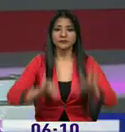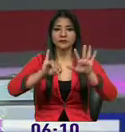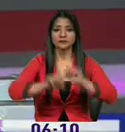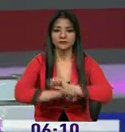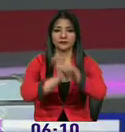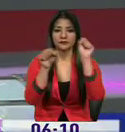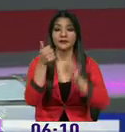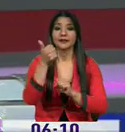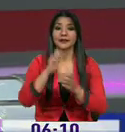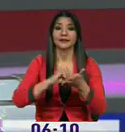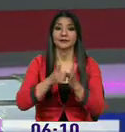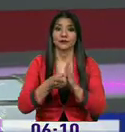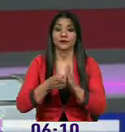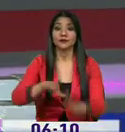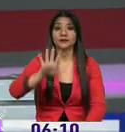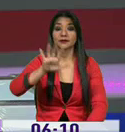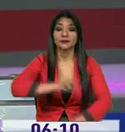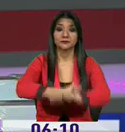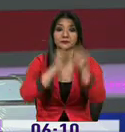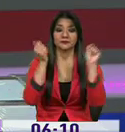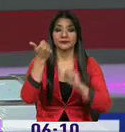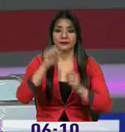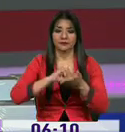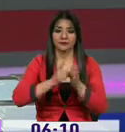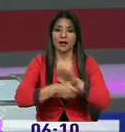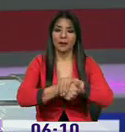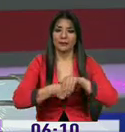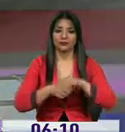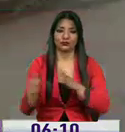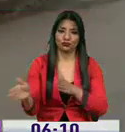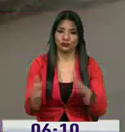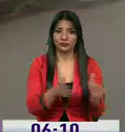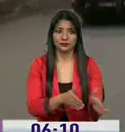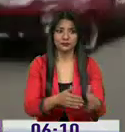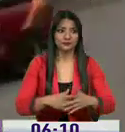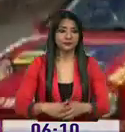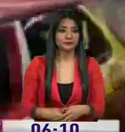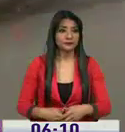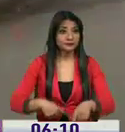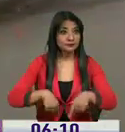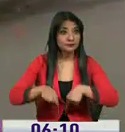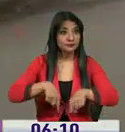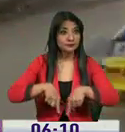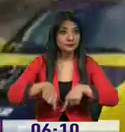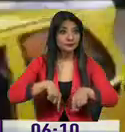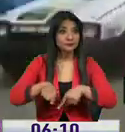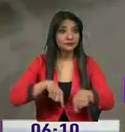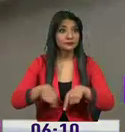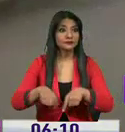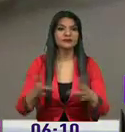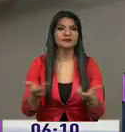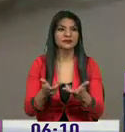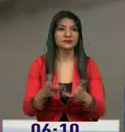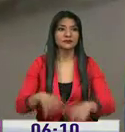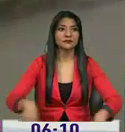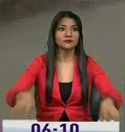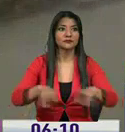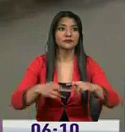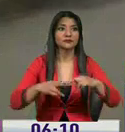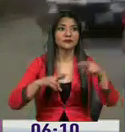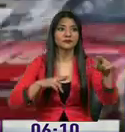en la mañana, 5:10 allá en Galápagos, un accidente automovilístico se registró en la segunda válida del Campeonato Provincial y Regional de